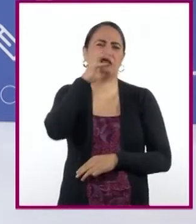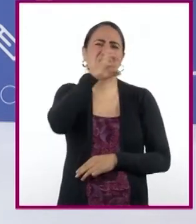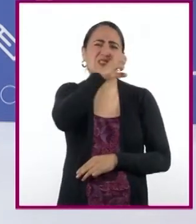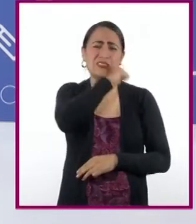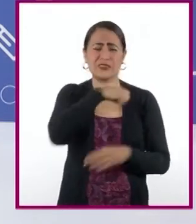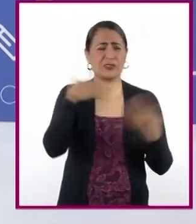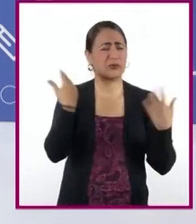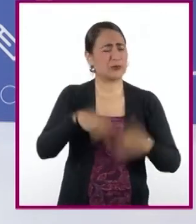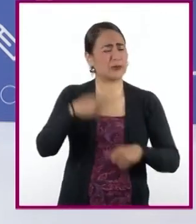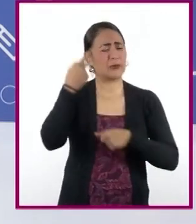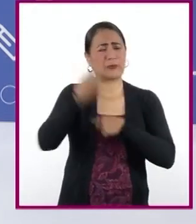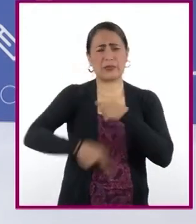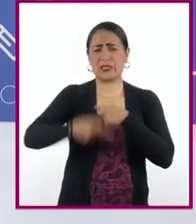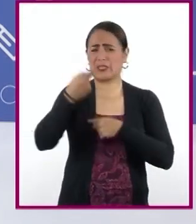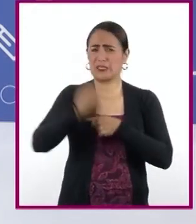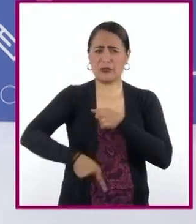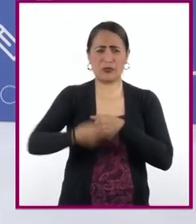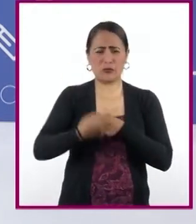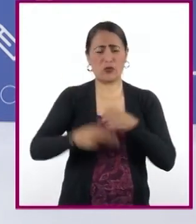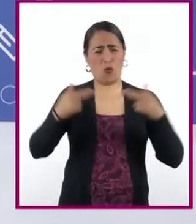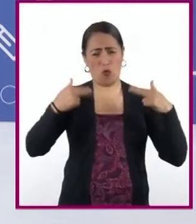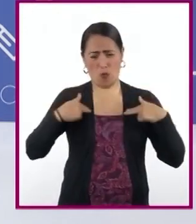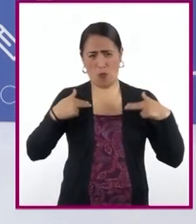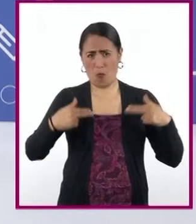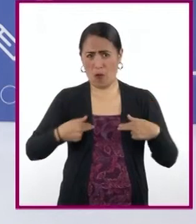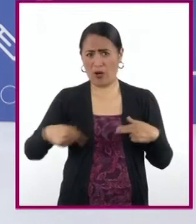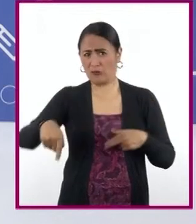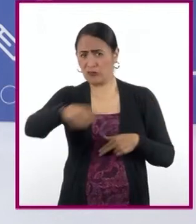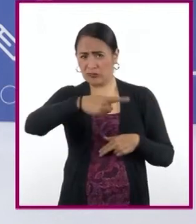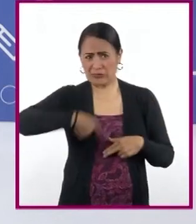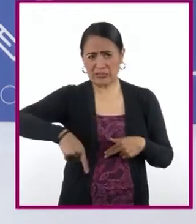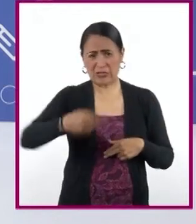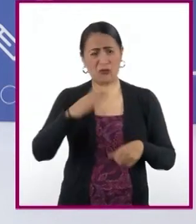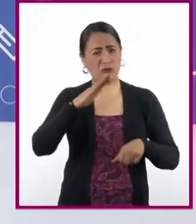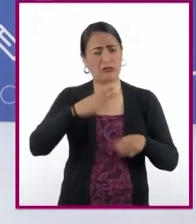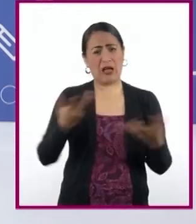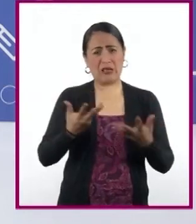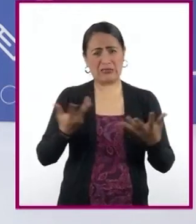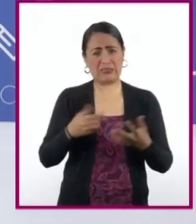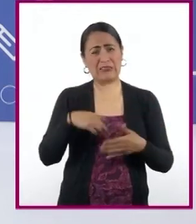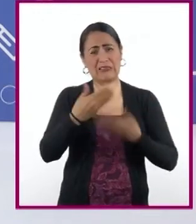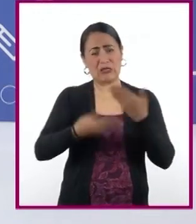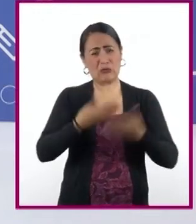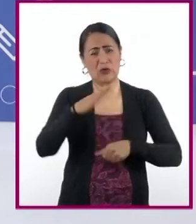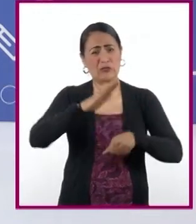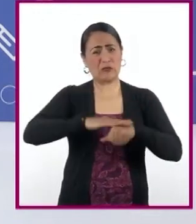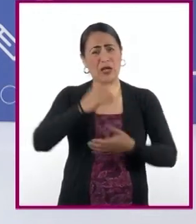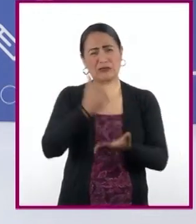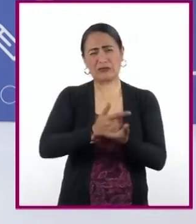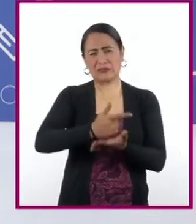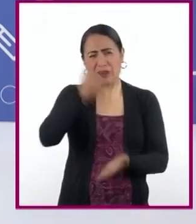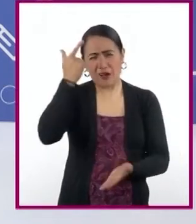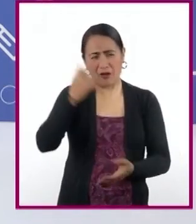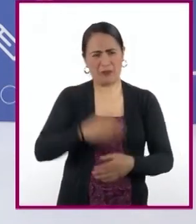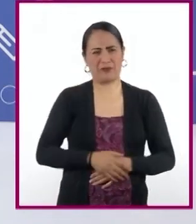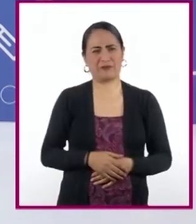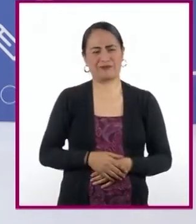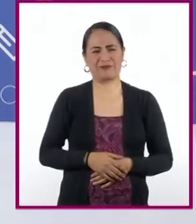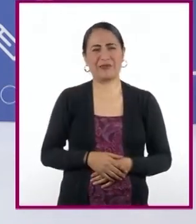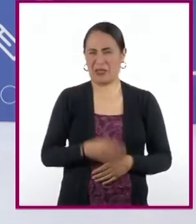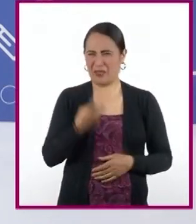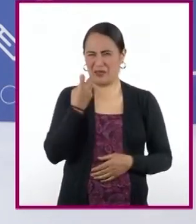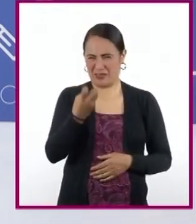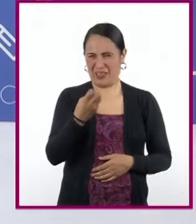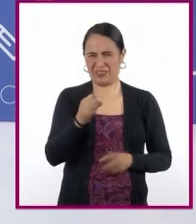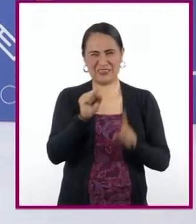y la acción humana está provocando que esta situación se agrave. Observen que es la misma